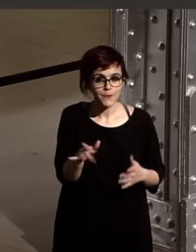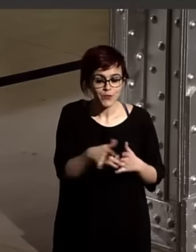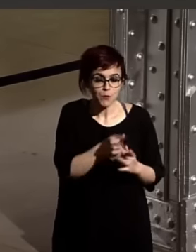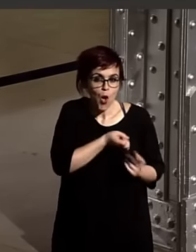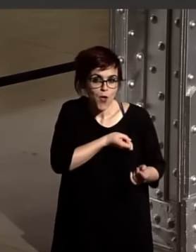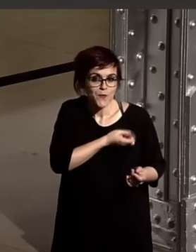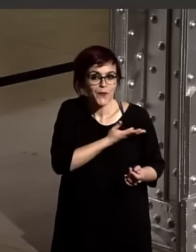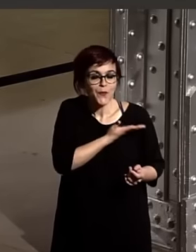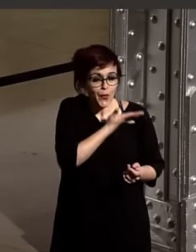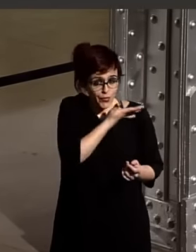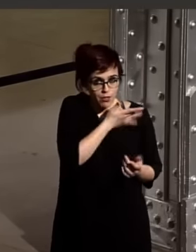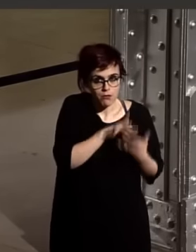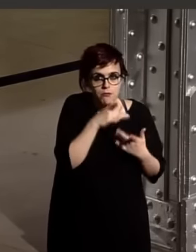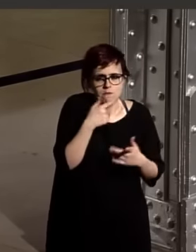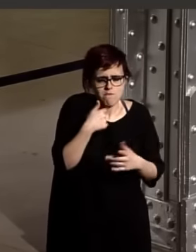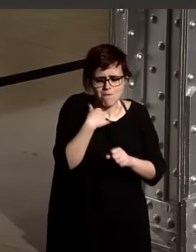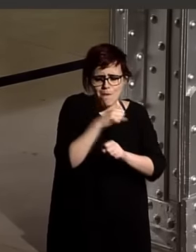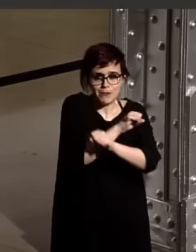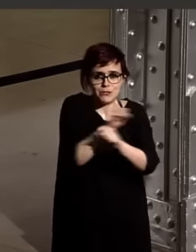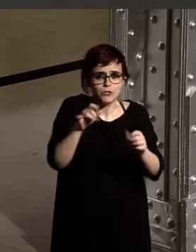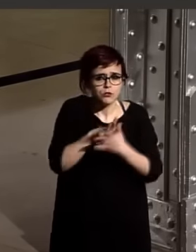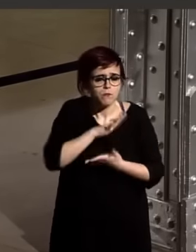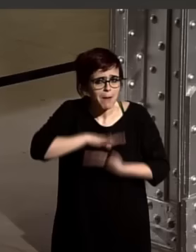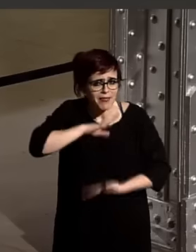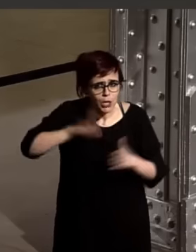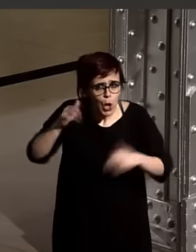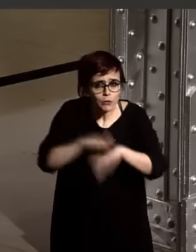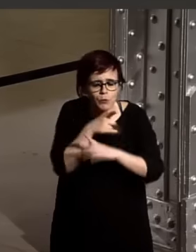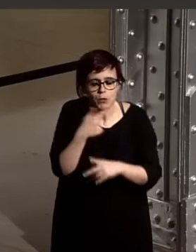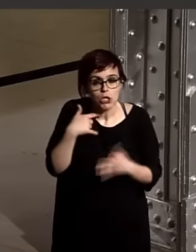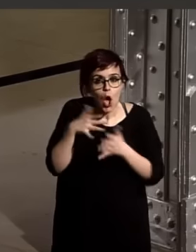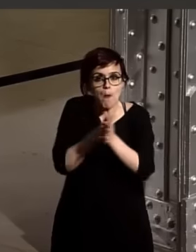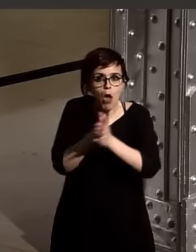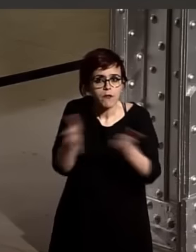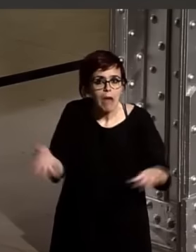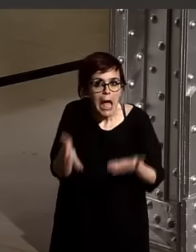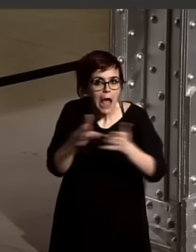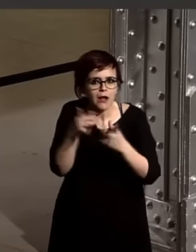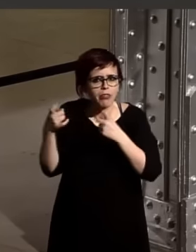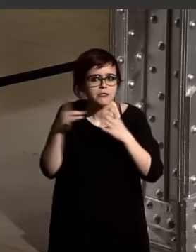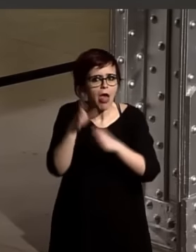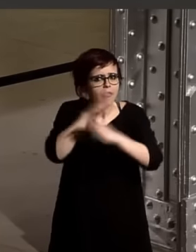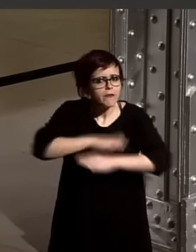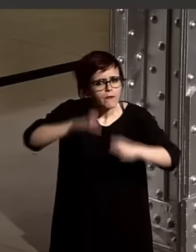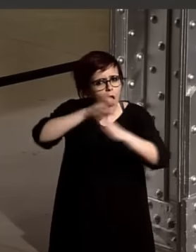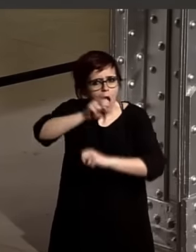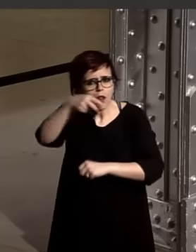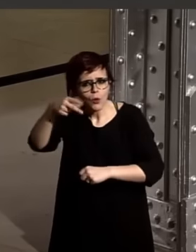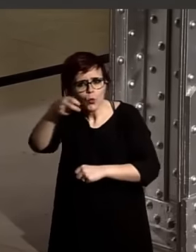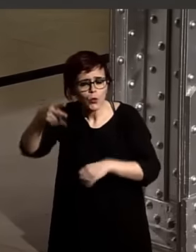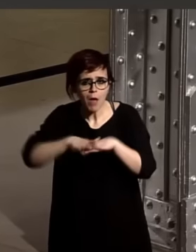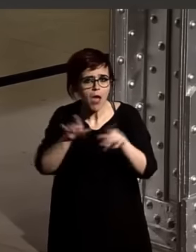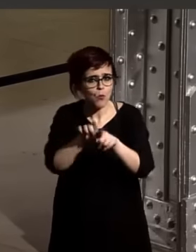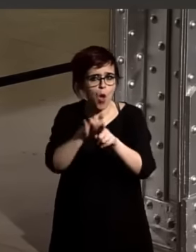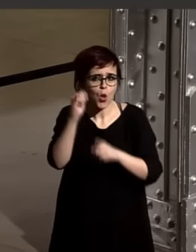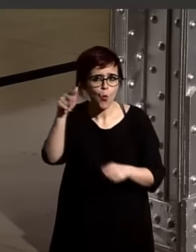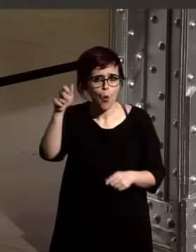de manera religiosa Yo soy incapaz yo lo tengo que resolver y me motiva pero me motiva a resolverlo científicamente no que coincido con Juan